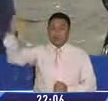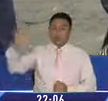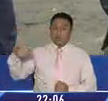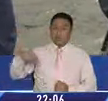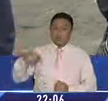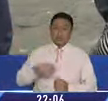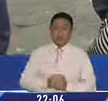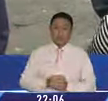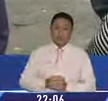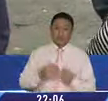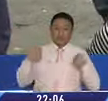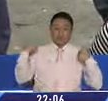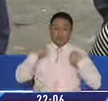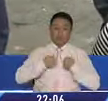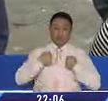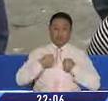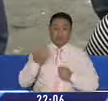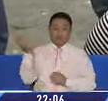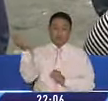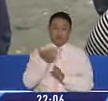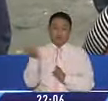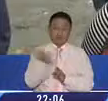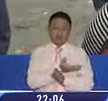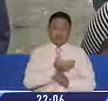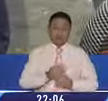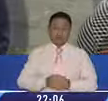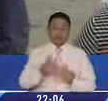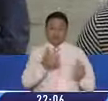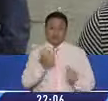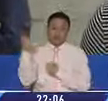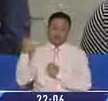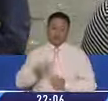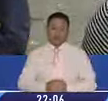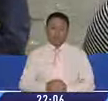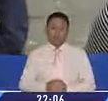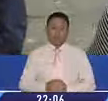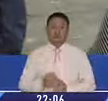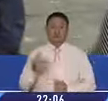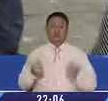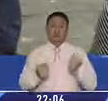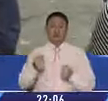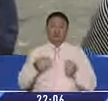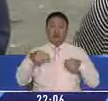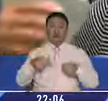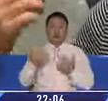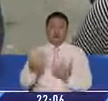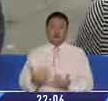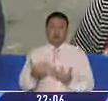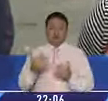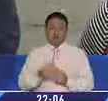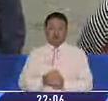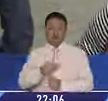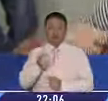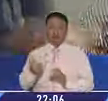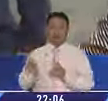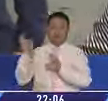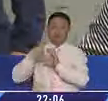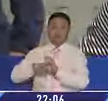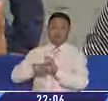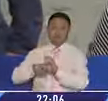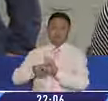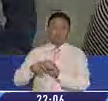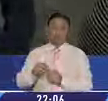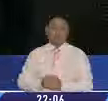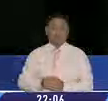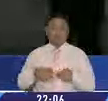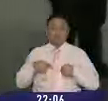cortó el bolso y se llevó. El vehículo estaba ahí parado, el otro se montó y nos